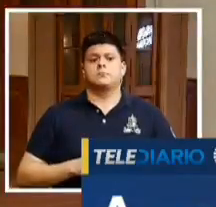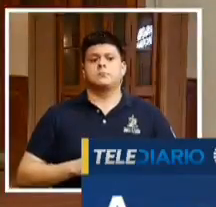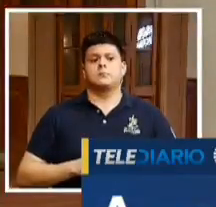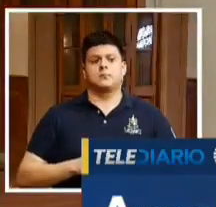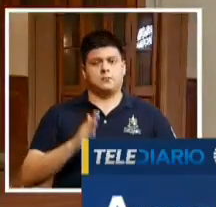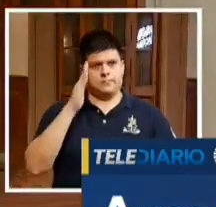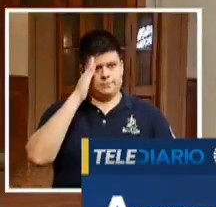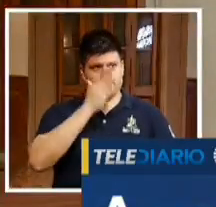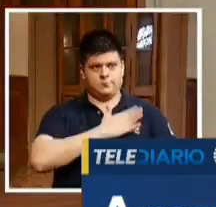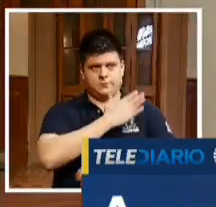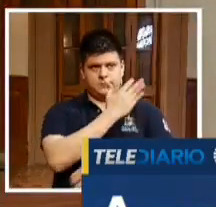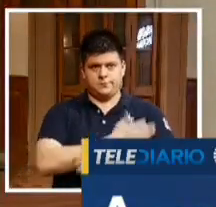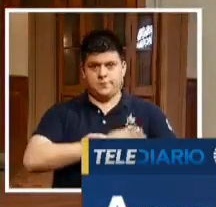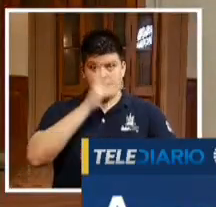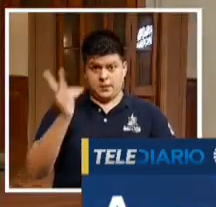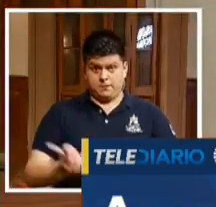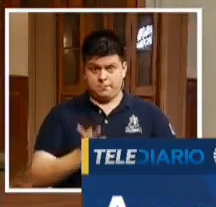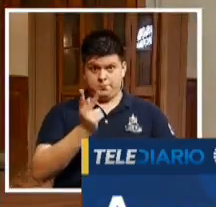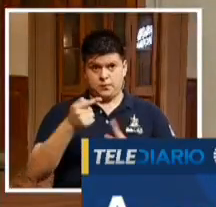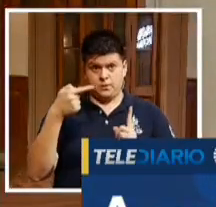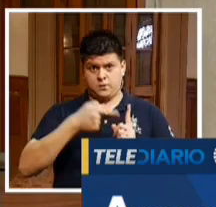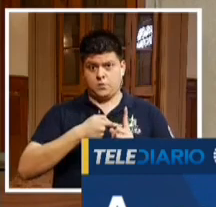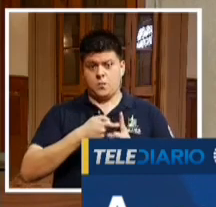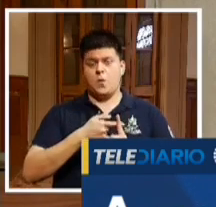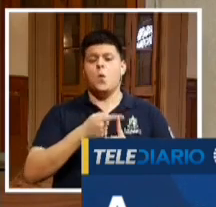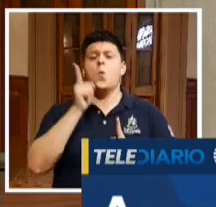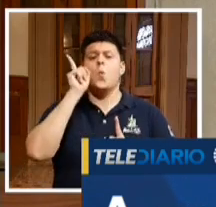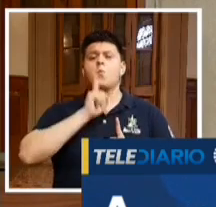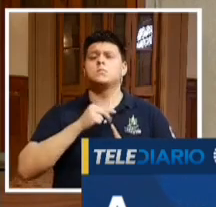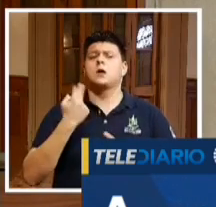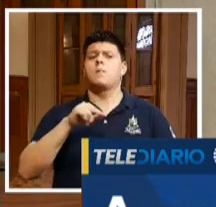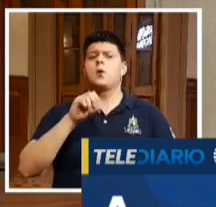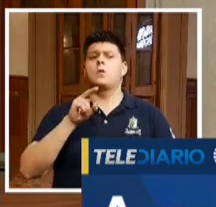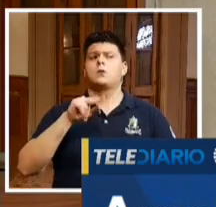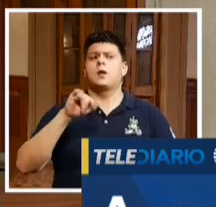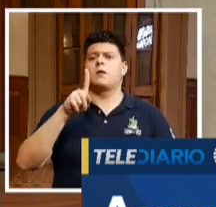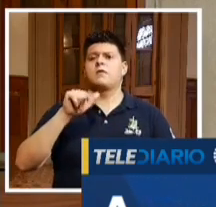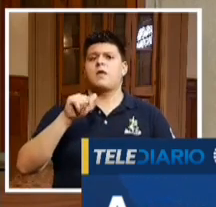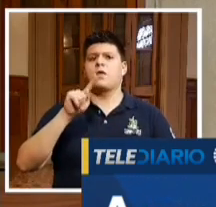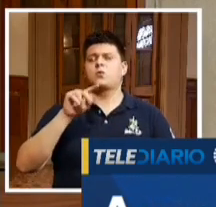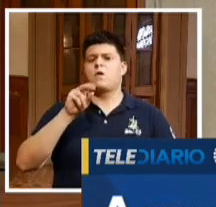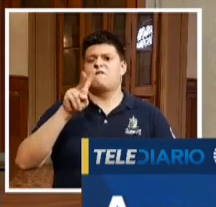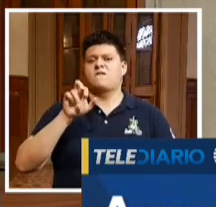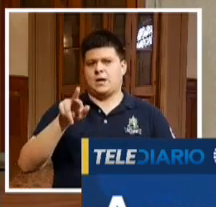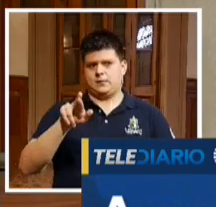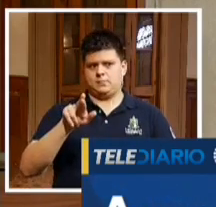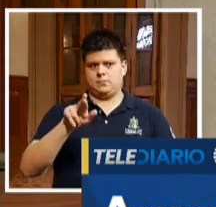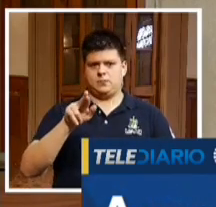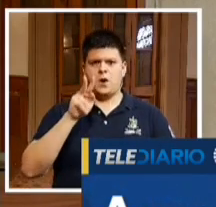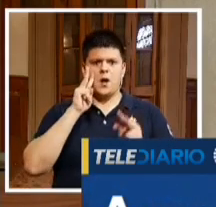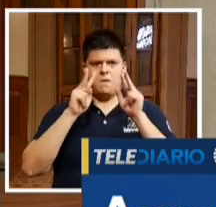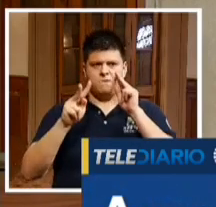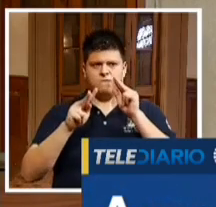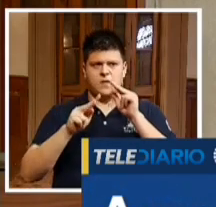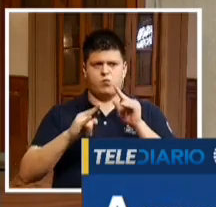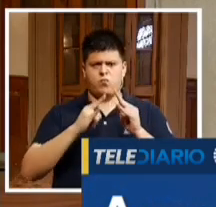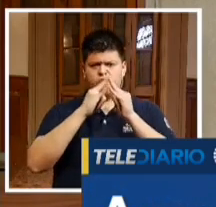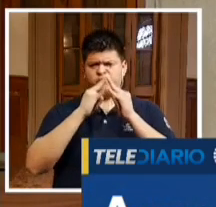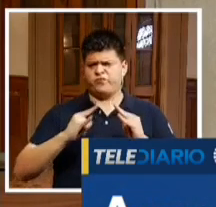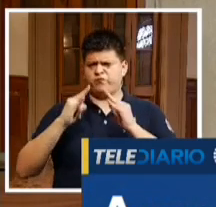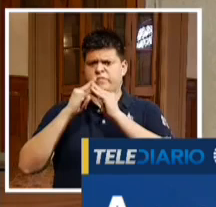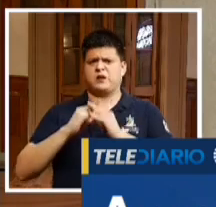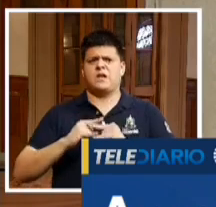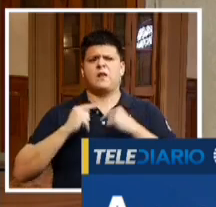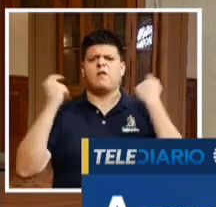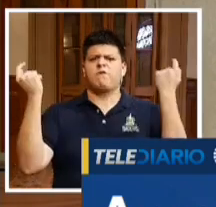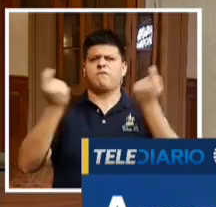Buenas tardes, doctora. Iniciamos con Oneida Tobar de Dominio Radio. Doctora, ¿la instalación de la Feria del Pino está permitida, ya